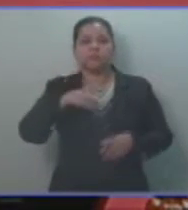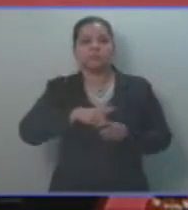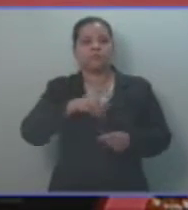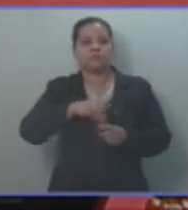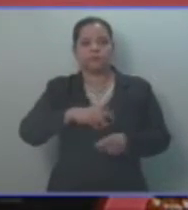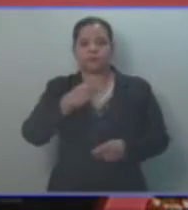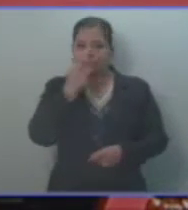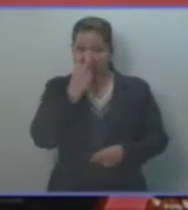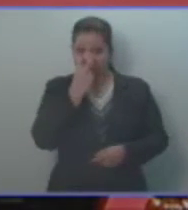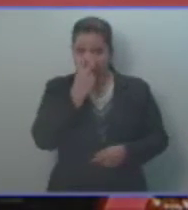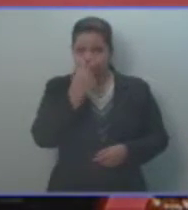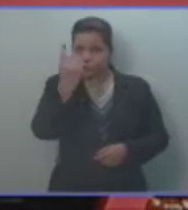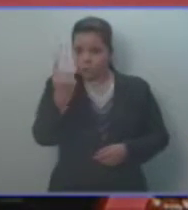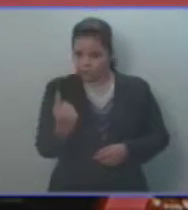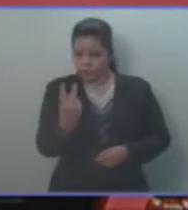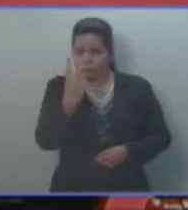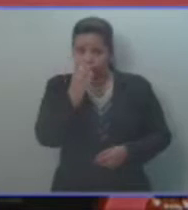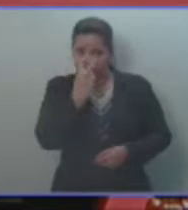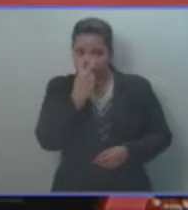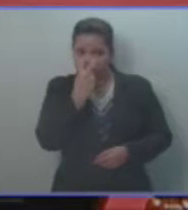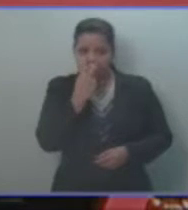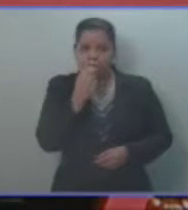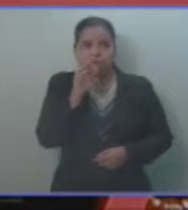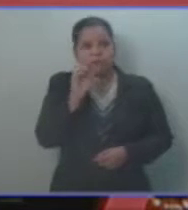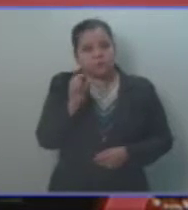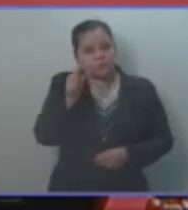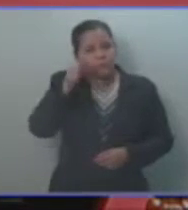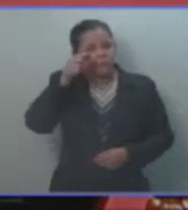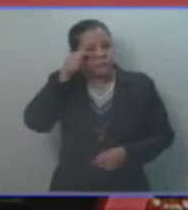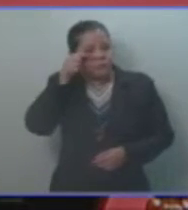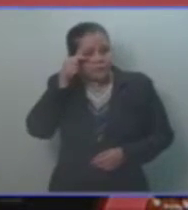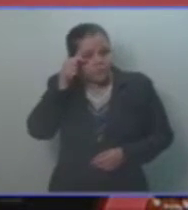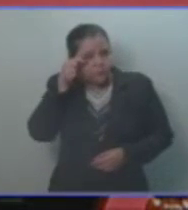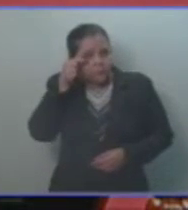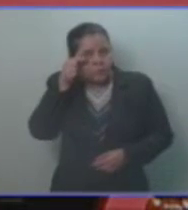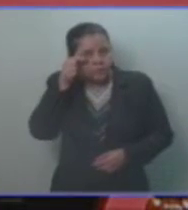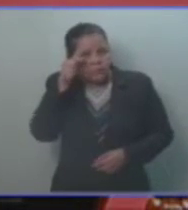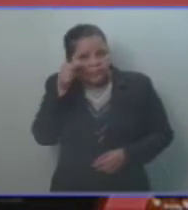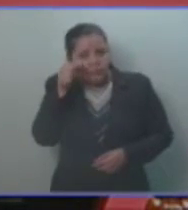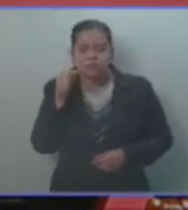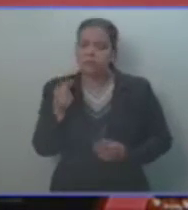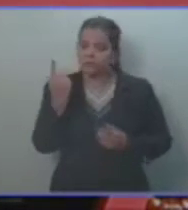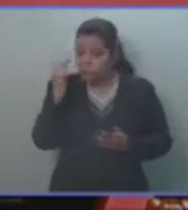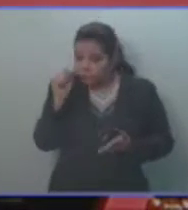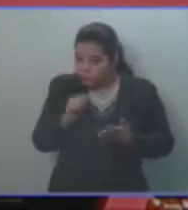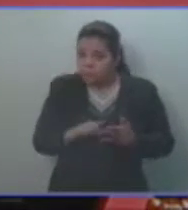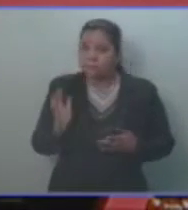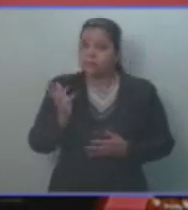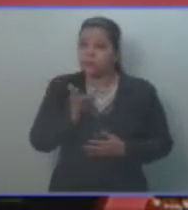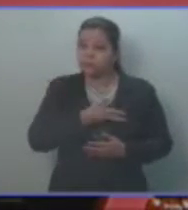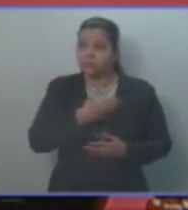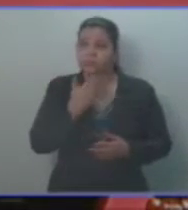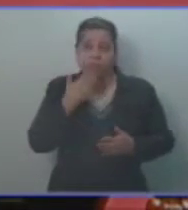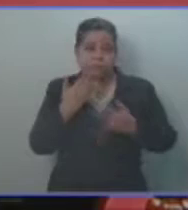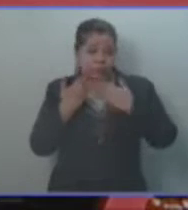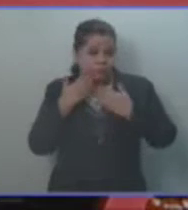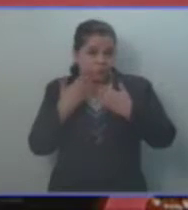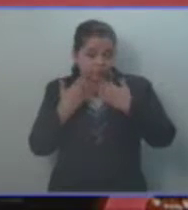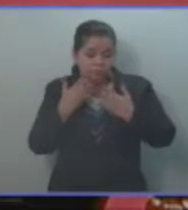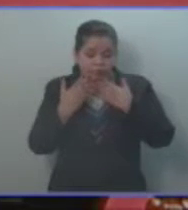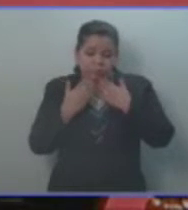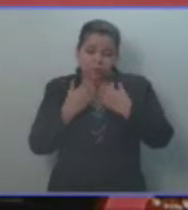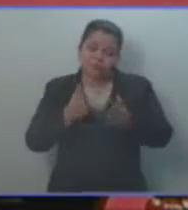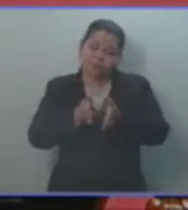visual, personas ciegas y de baja visión. Es por esta razón que recomienda la